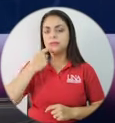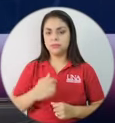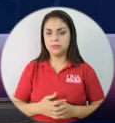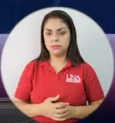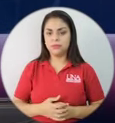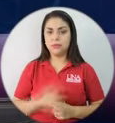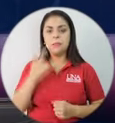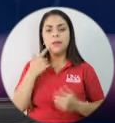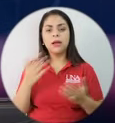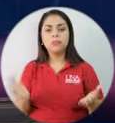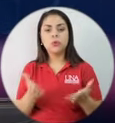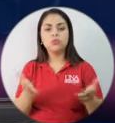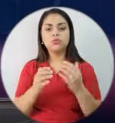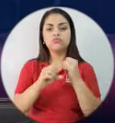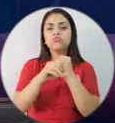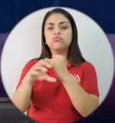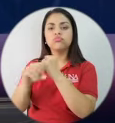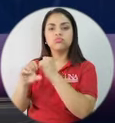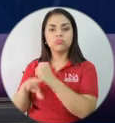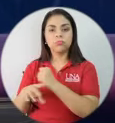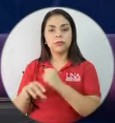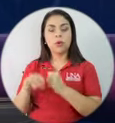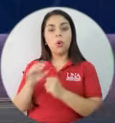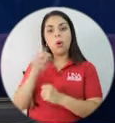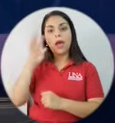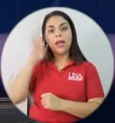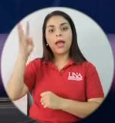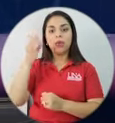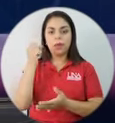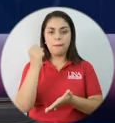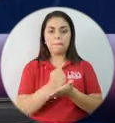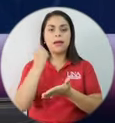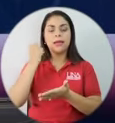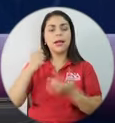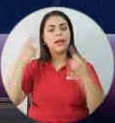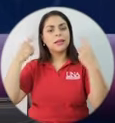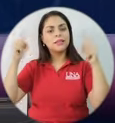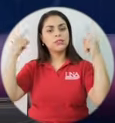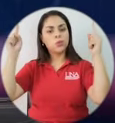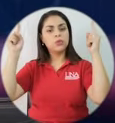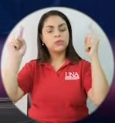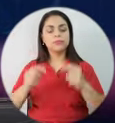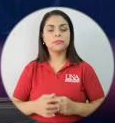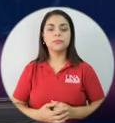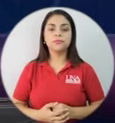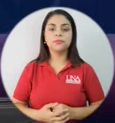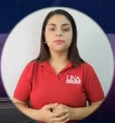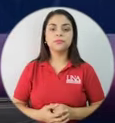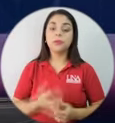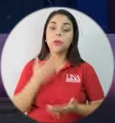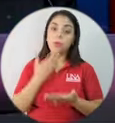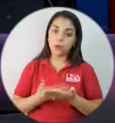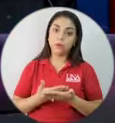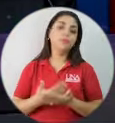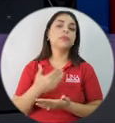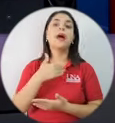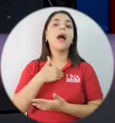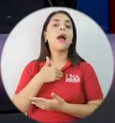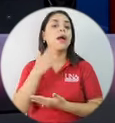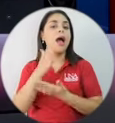¿Cuáles son las claves para poder crear una marca exitosa, sería más bien? Bueno,